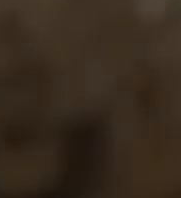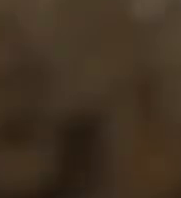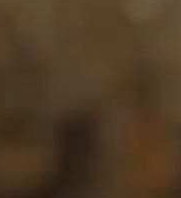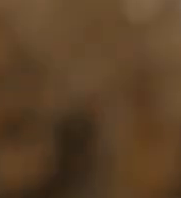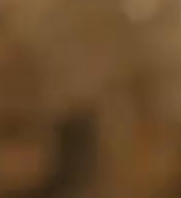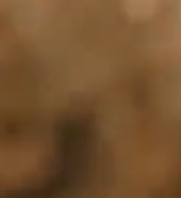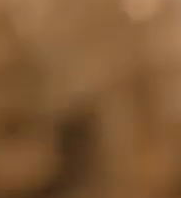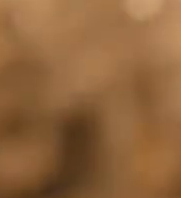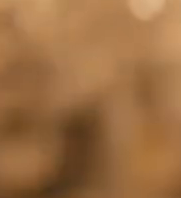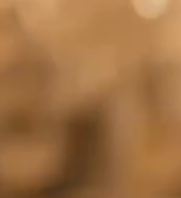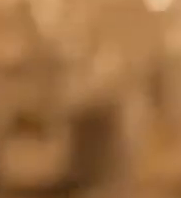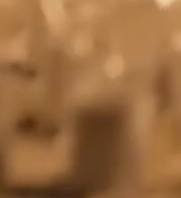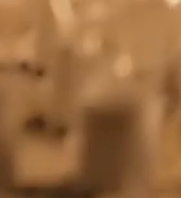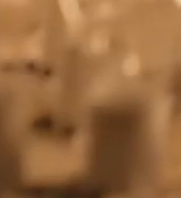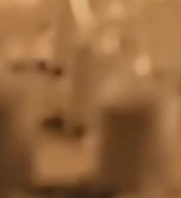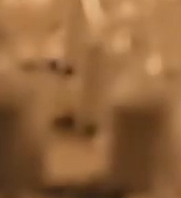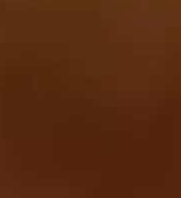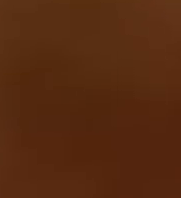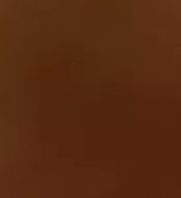There you go.